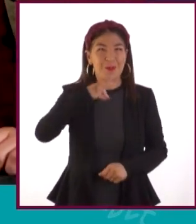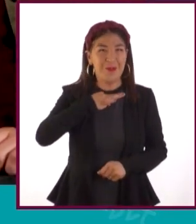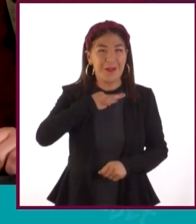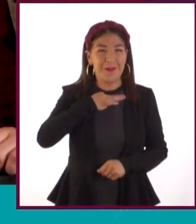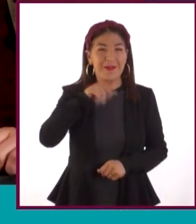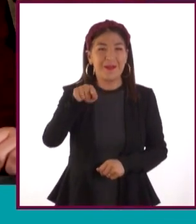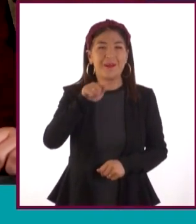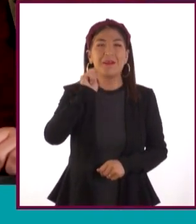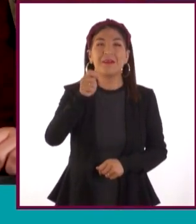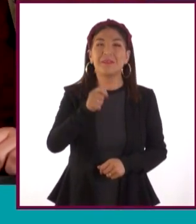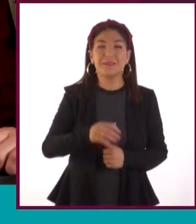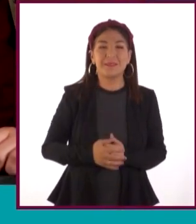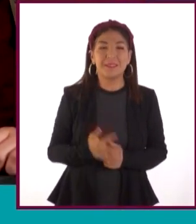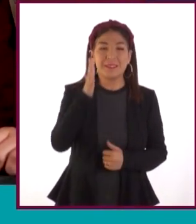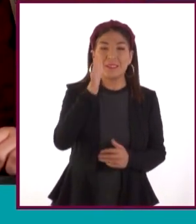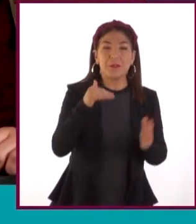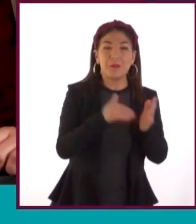6.371